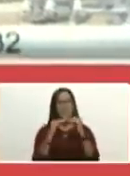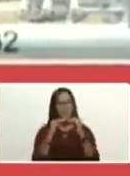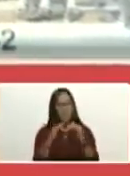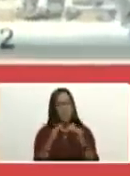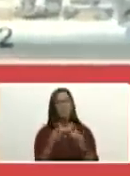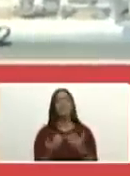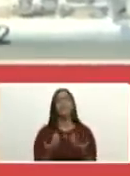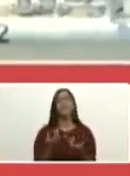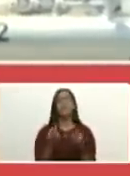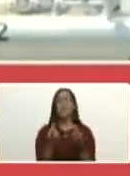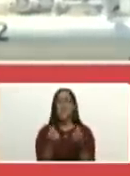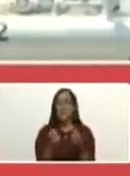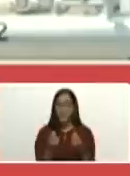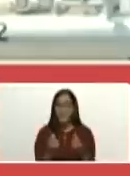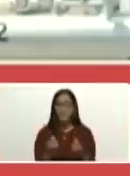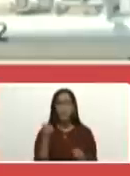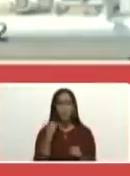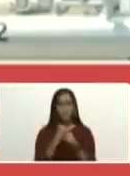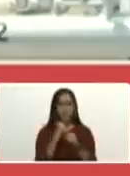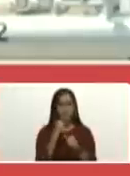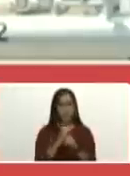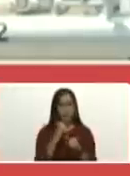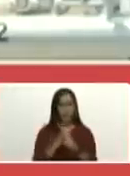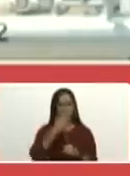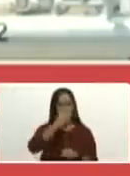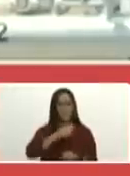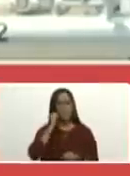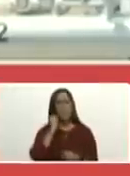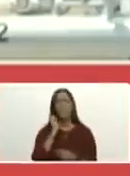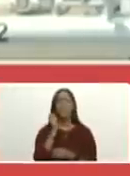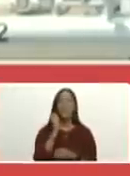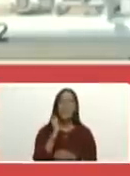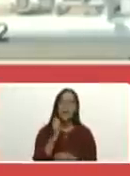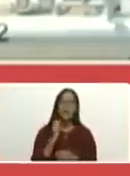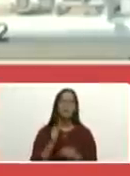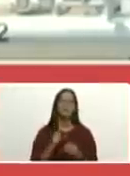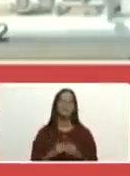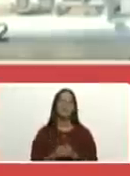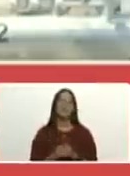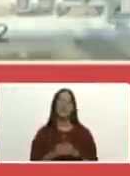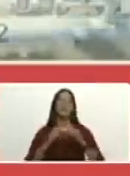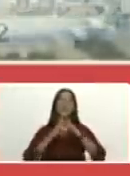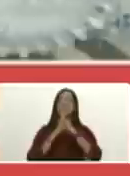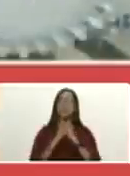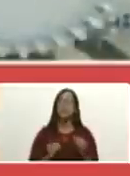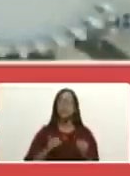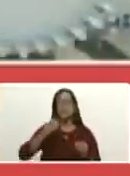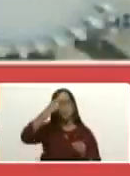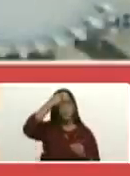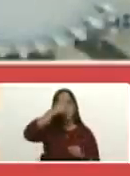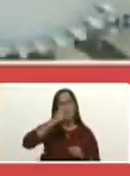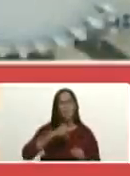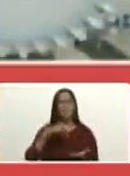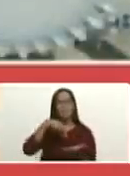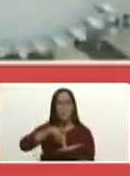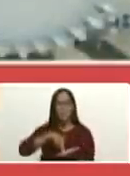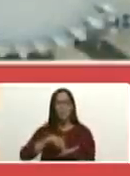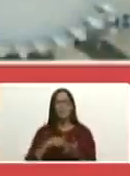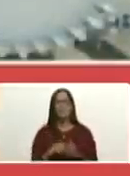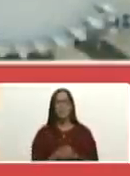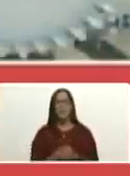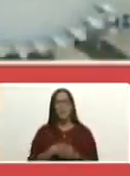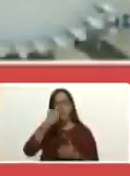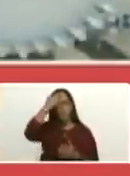los ingresos de los trabajadores, trabajadoras, jubilados, pensionados y de todo el pueblo de a pie, el pueblo noble de